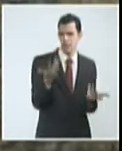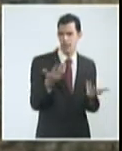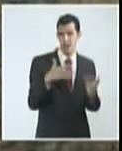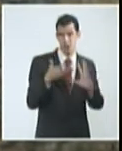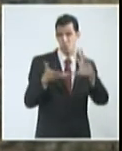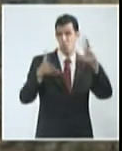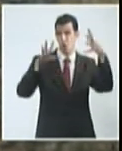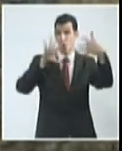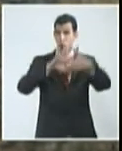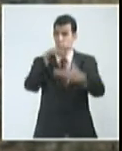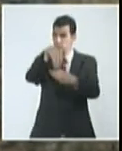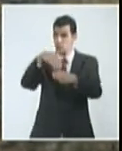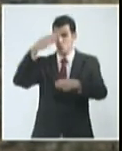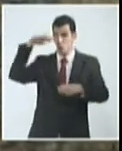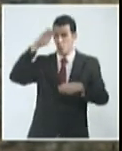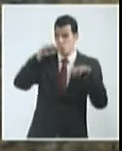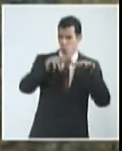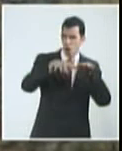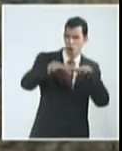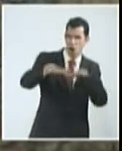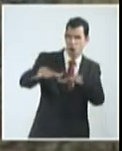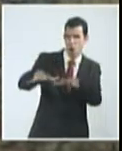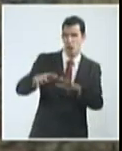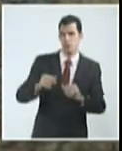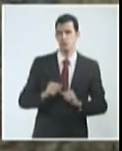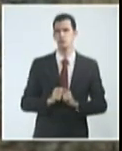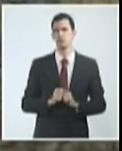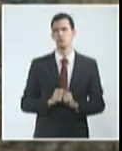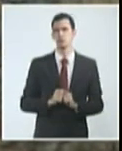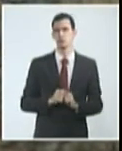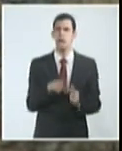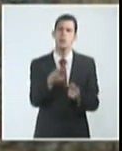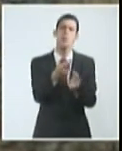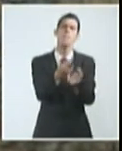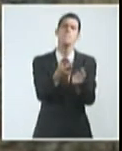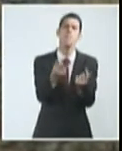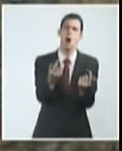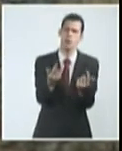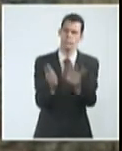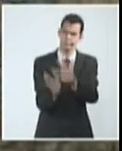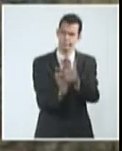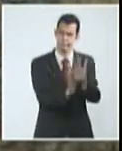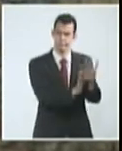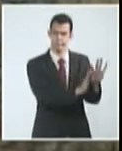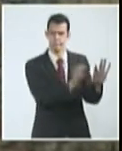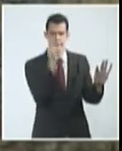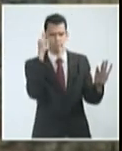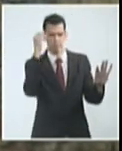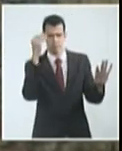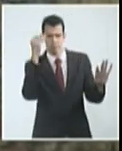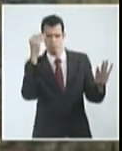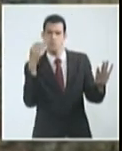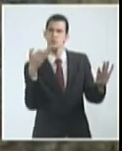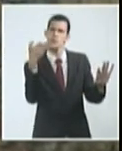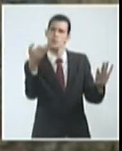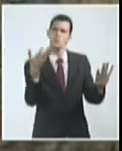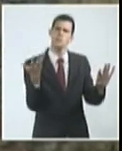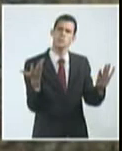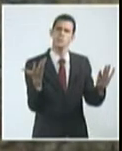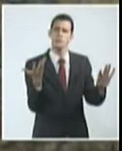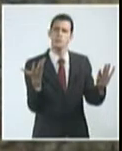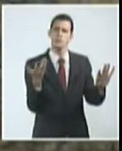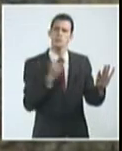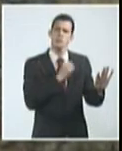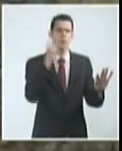el futuro, viendo el país, como decía al inicio, hacia los desafíos y hacia el futuro. Quisiera su opinión sobre este